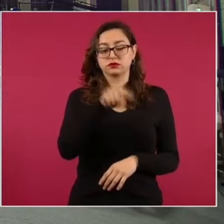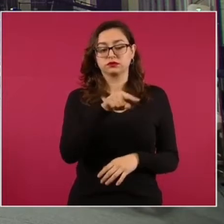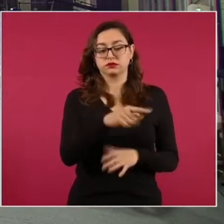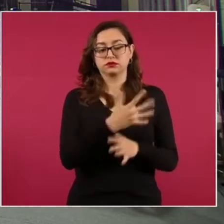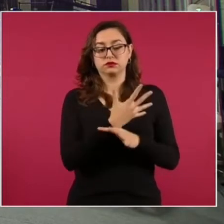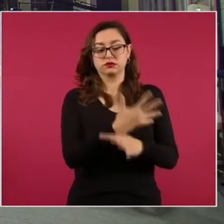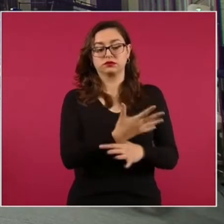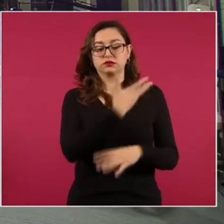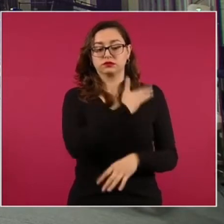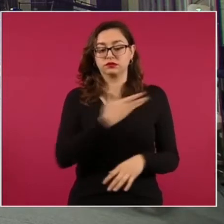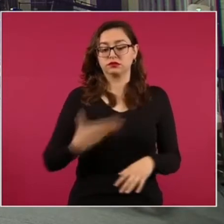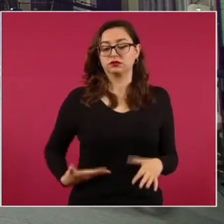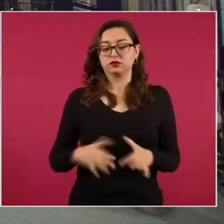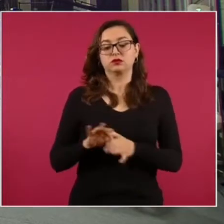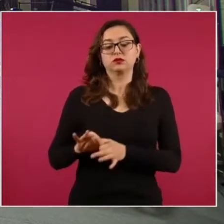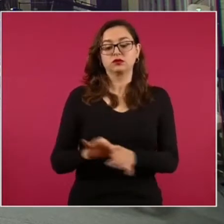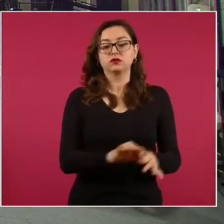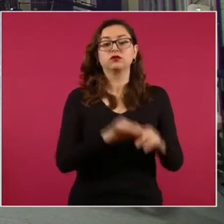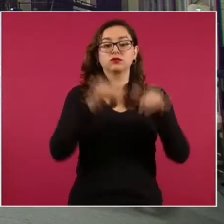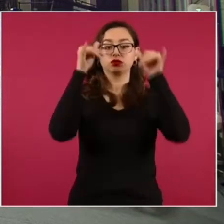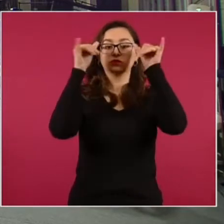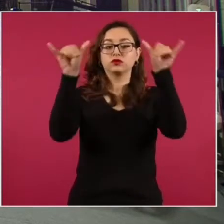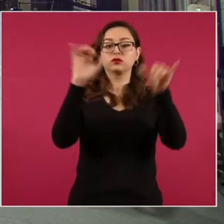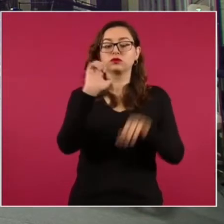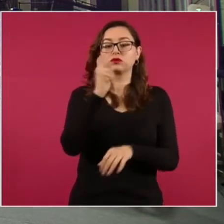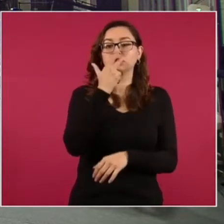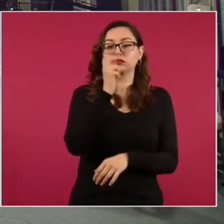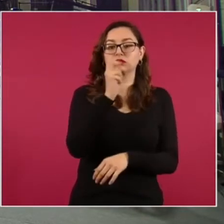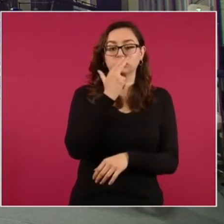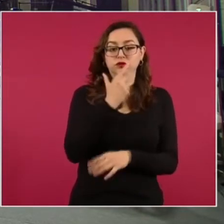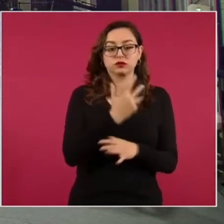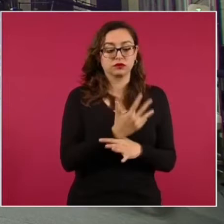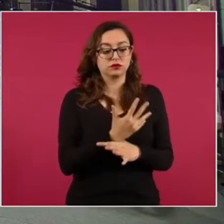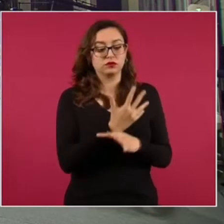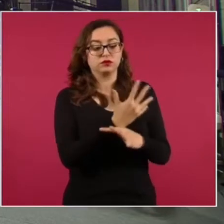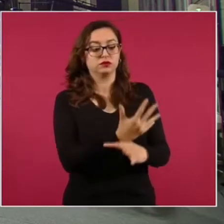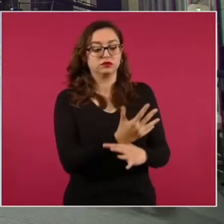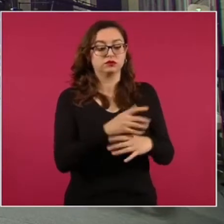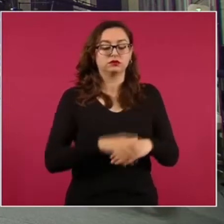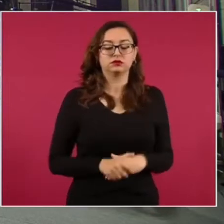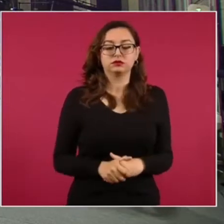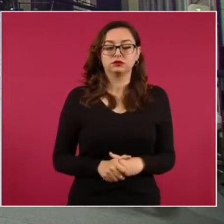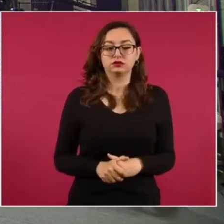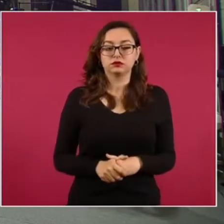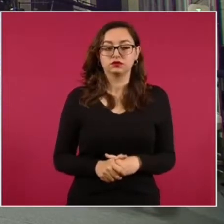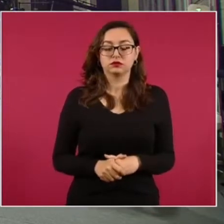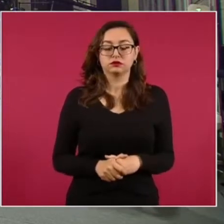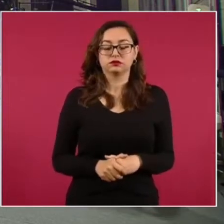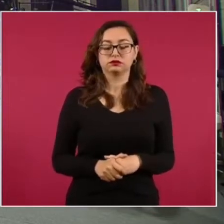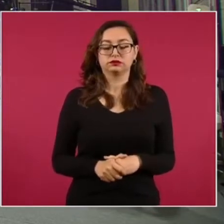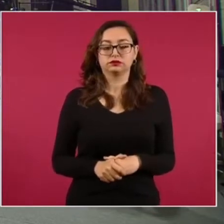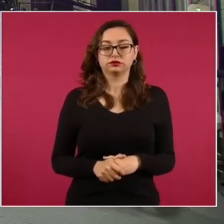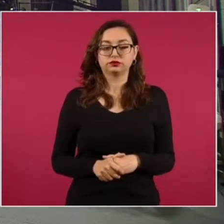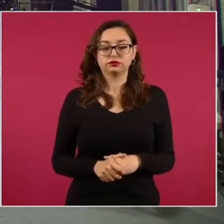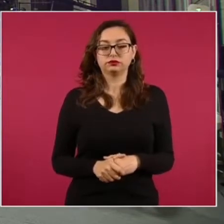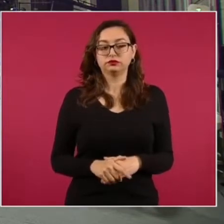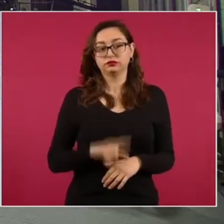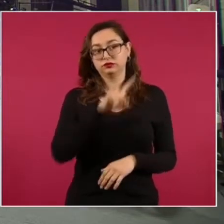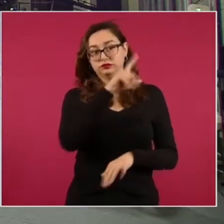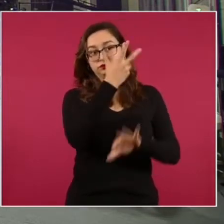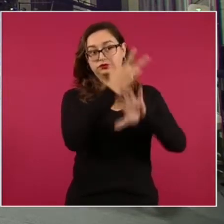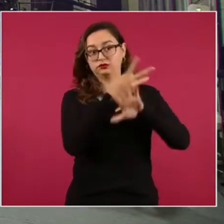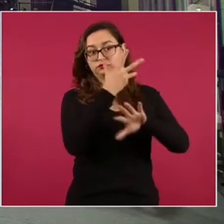de Chihuahua, afirmó que ya le hicieron saber en el Departamento de Agricultura de Estados